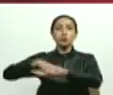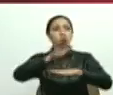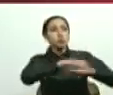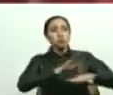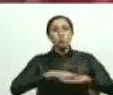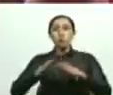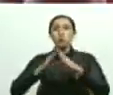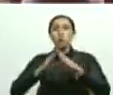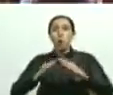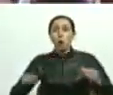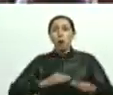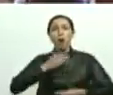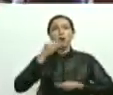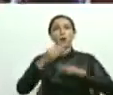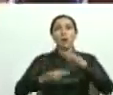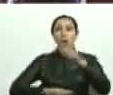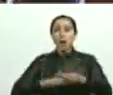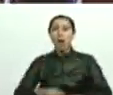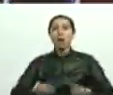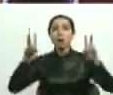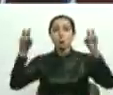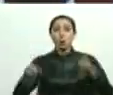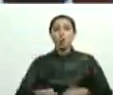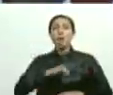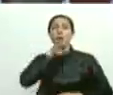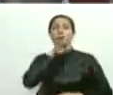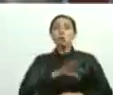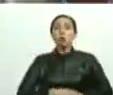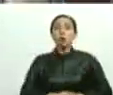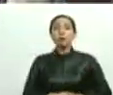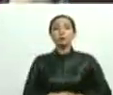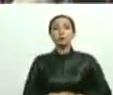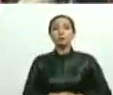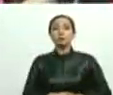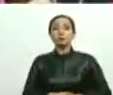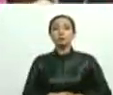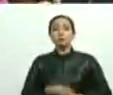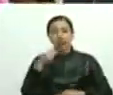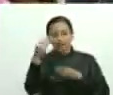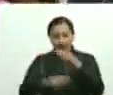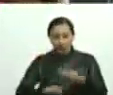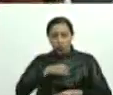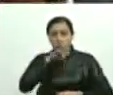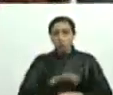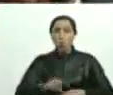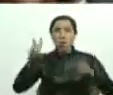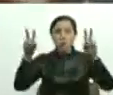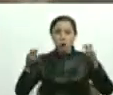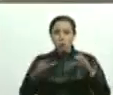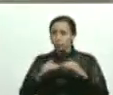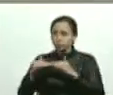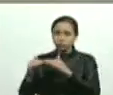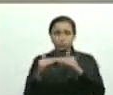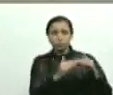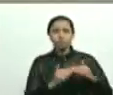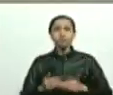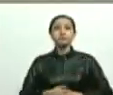todas a que hagamos la nueva historia, a que hagamos esta nueva historia con mucha ética.